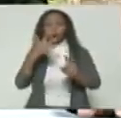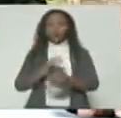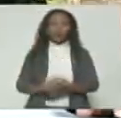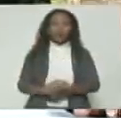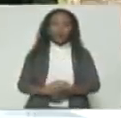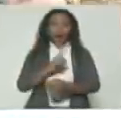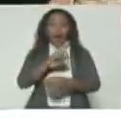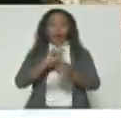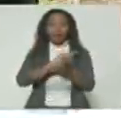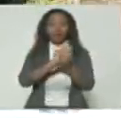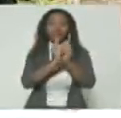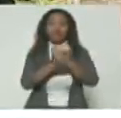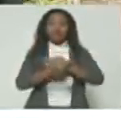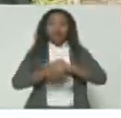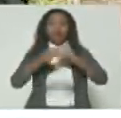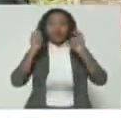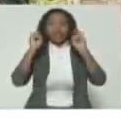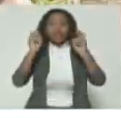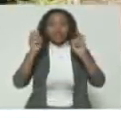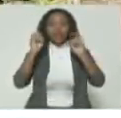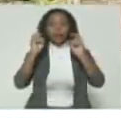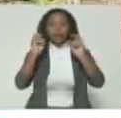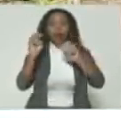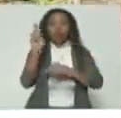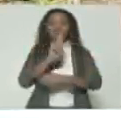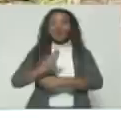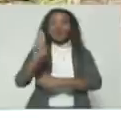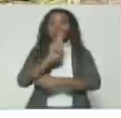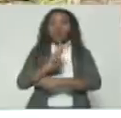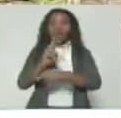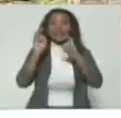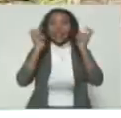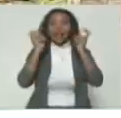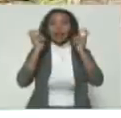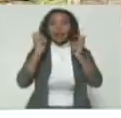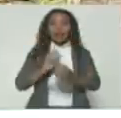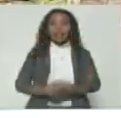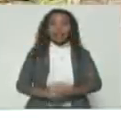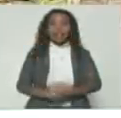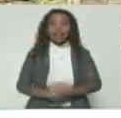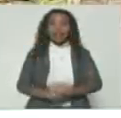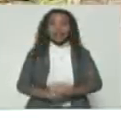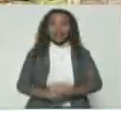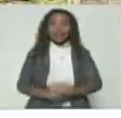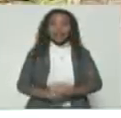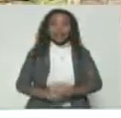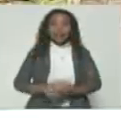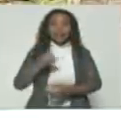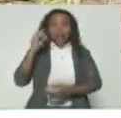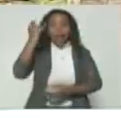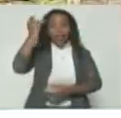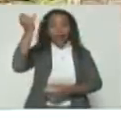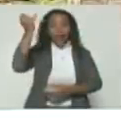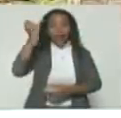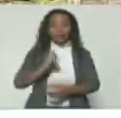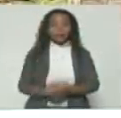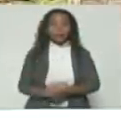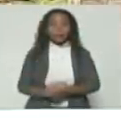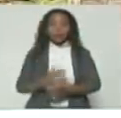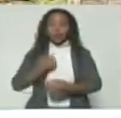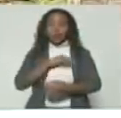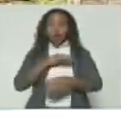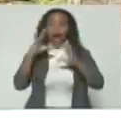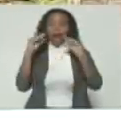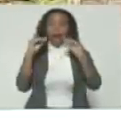en el cambio climático y en el uso de agroquímicos y de alta dependencia tecnológica. Ya nosotros estamos hablando de